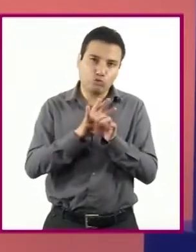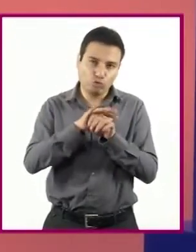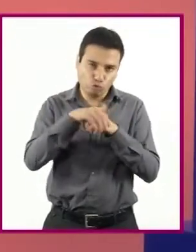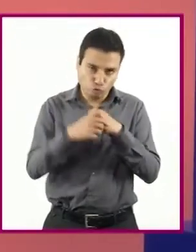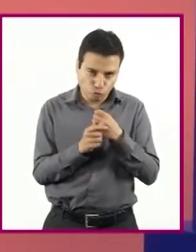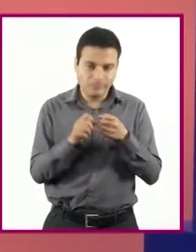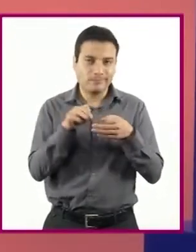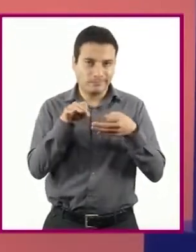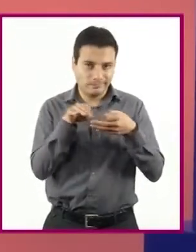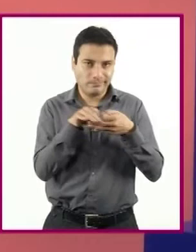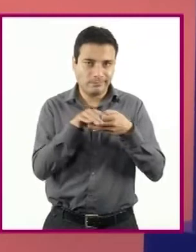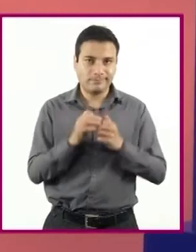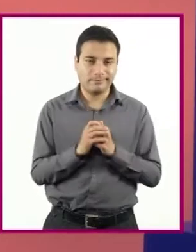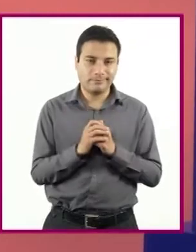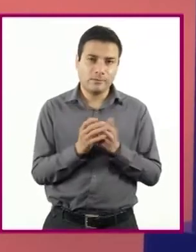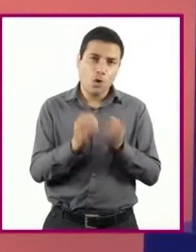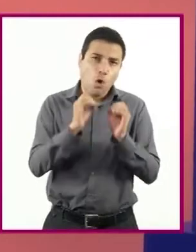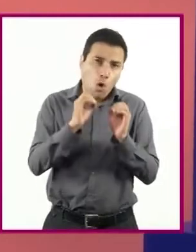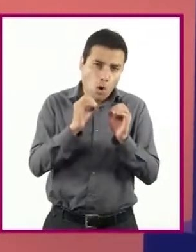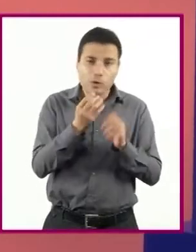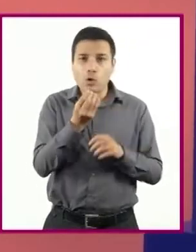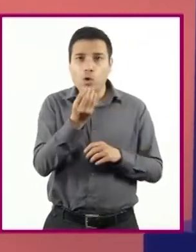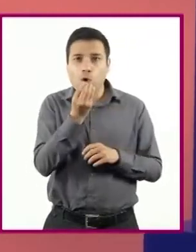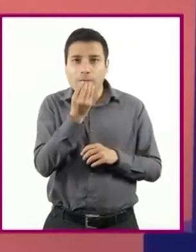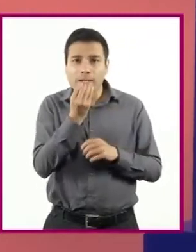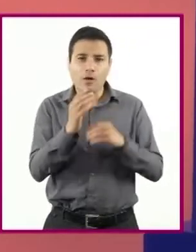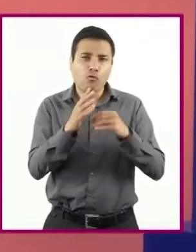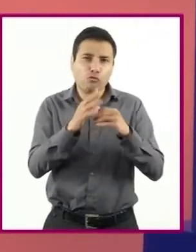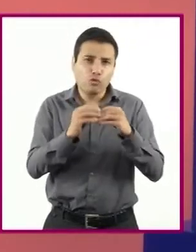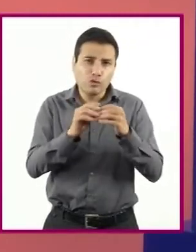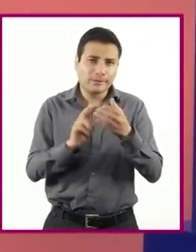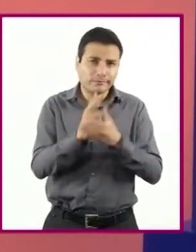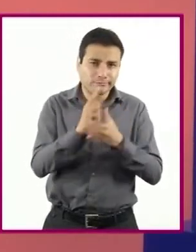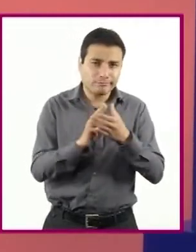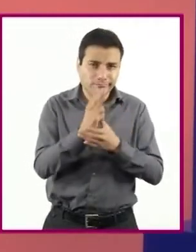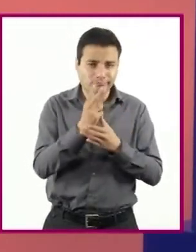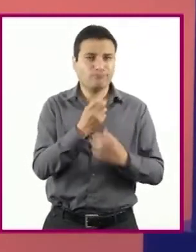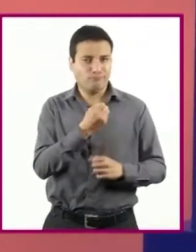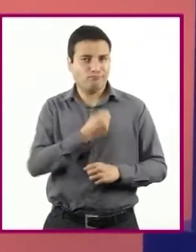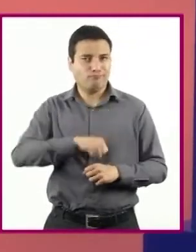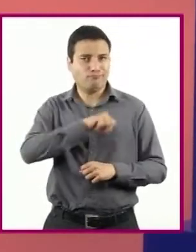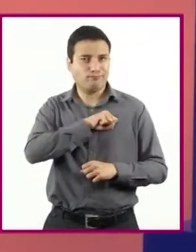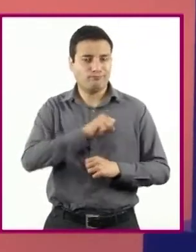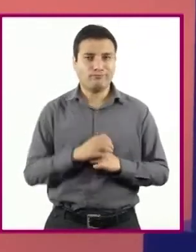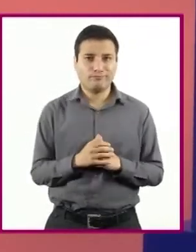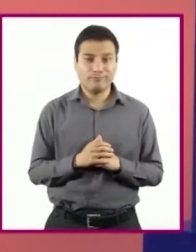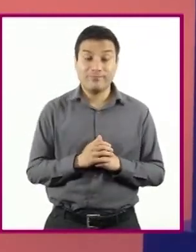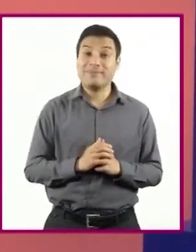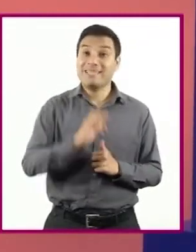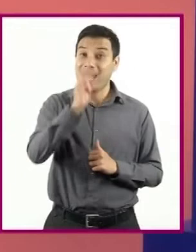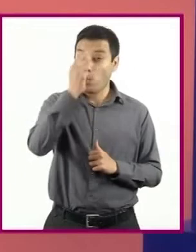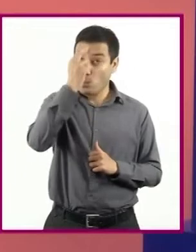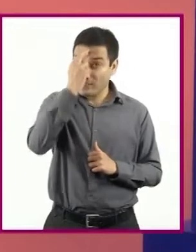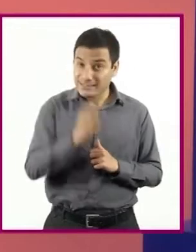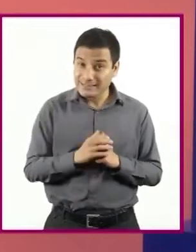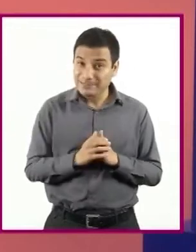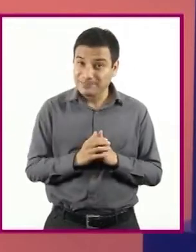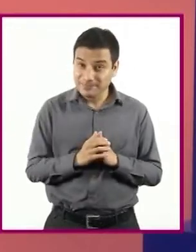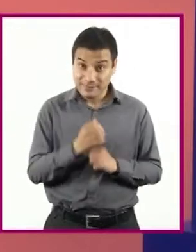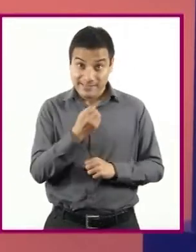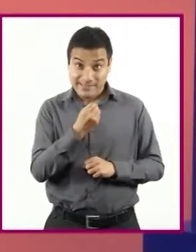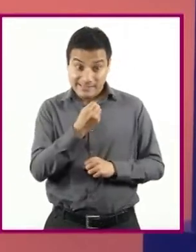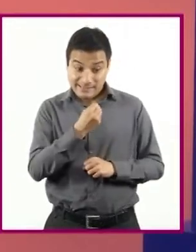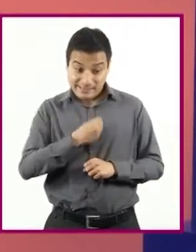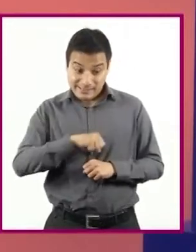manos constantemente o consumir alimentos frescos y bajos en grasas y azúcares. Recuerden que la salud, como